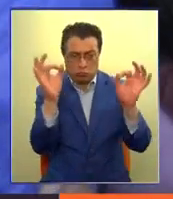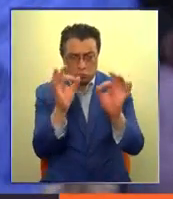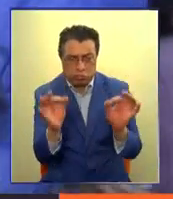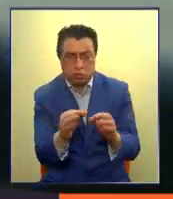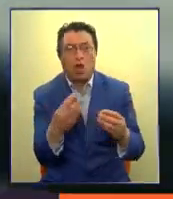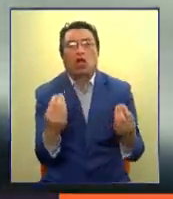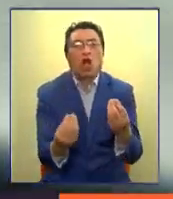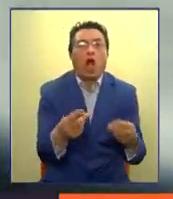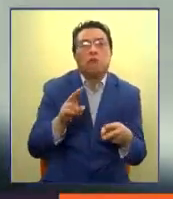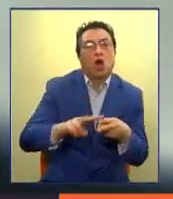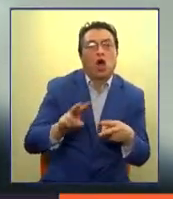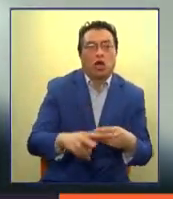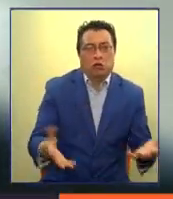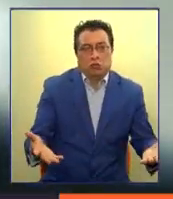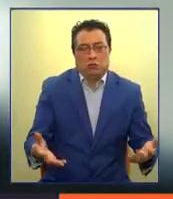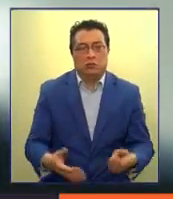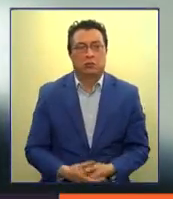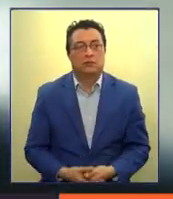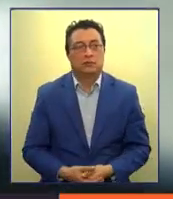lograrlo.